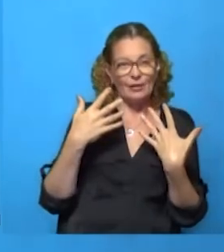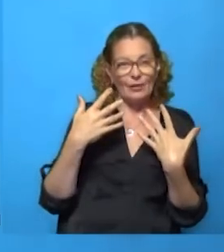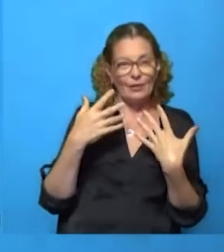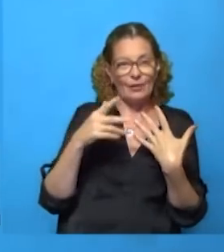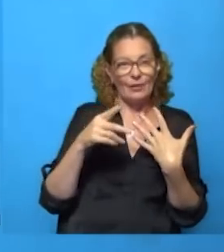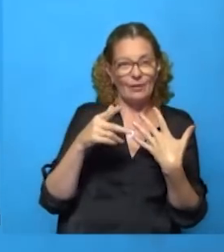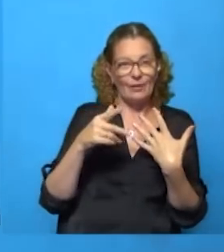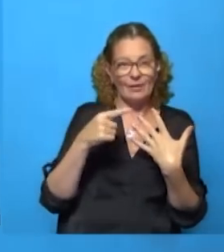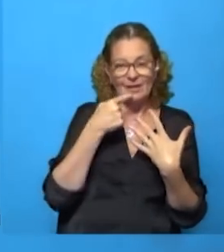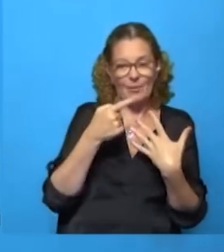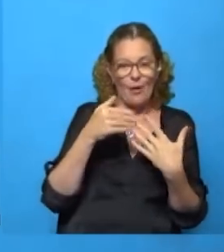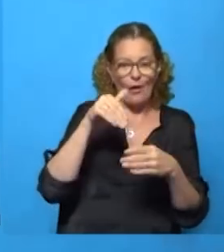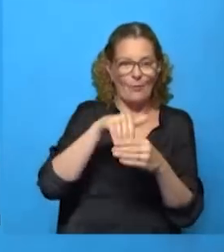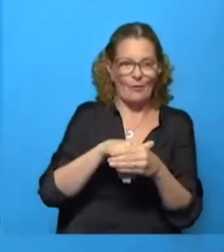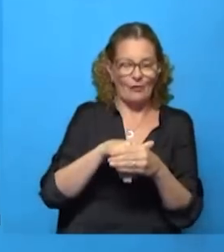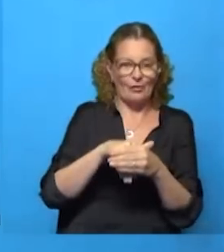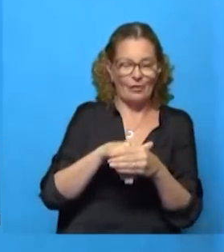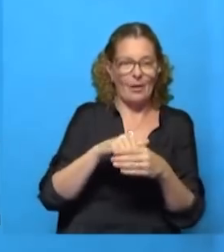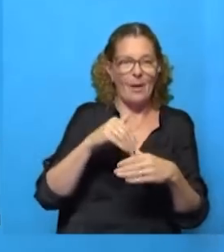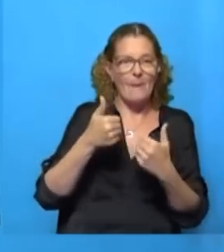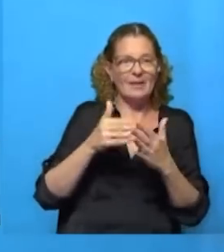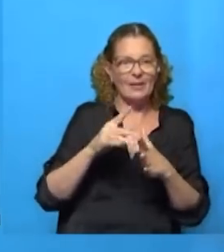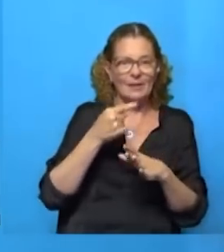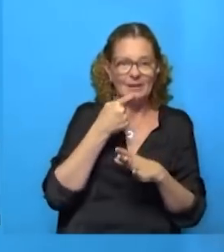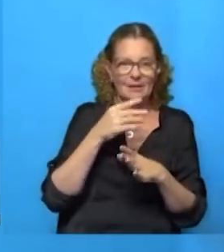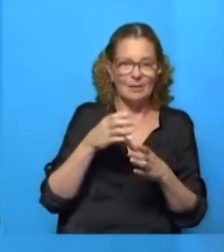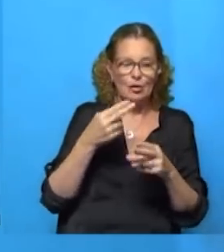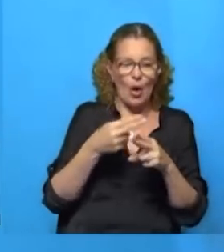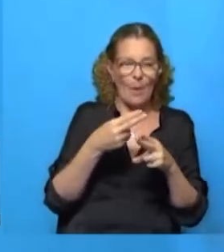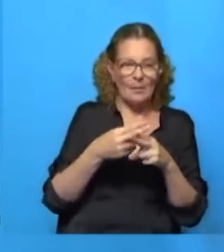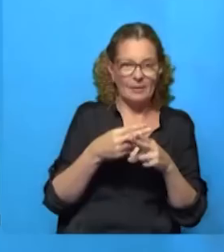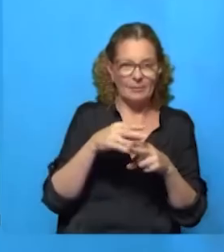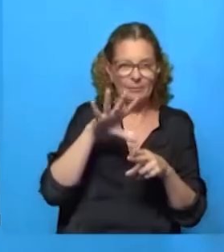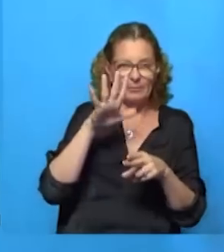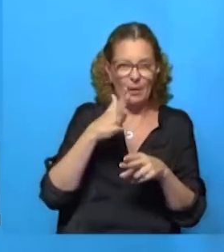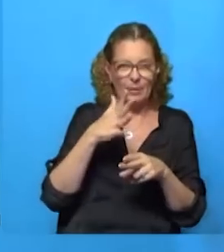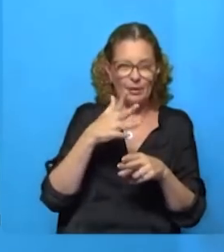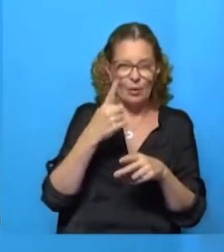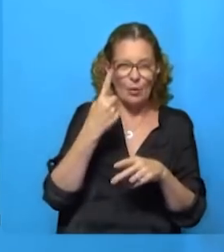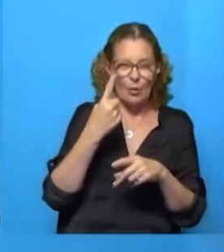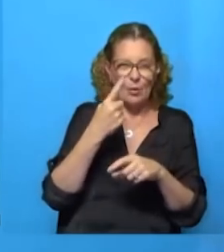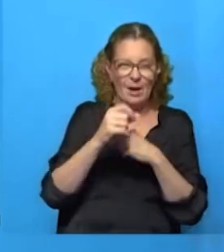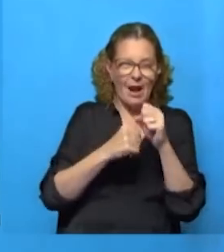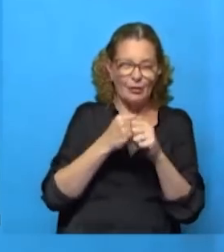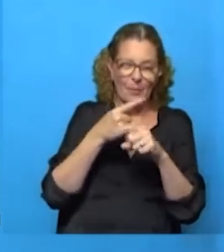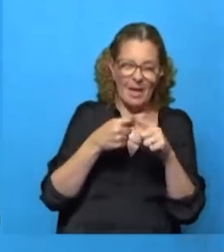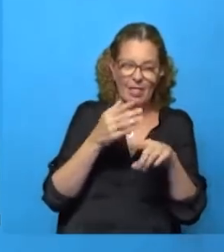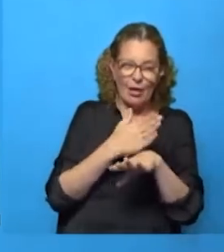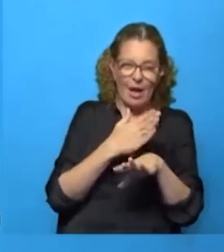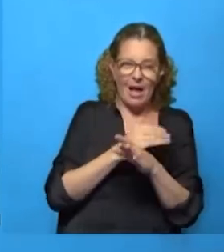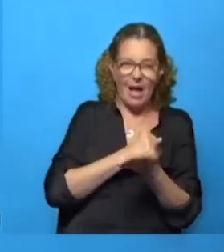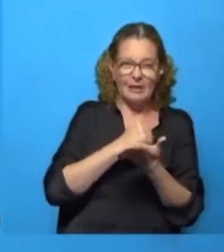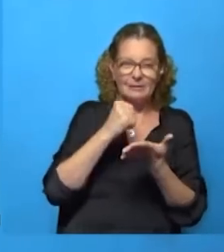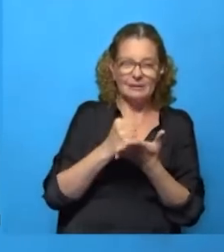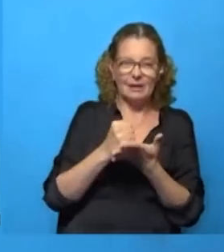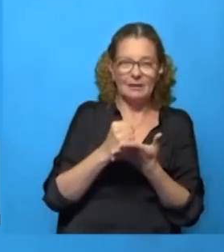no en términos de ciclo electoral empezaban a configurarse los nombres no en un año y medio antes de las internas hasta el